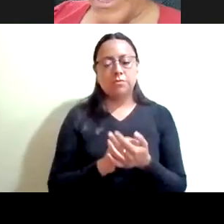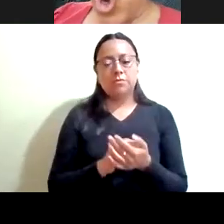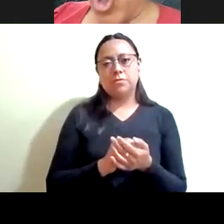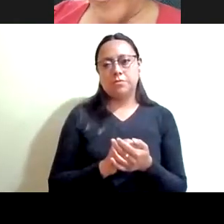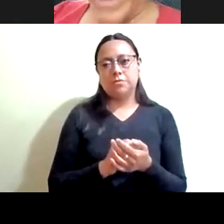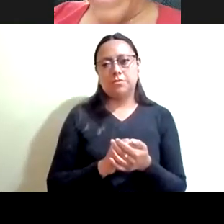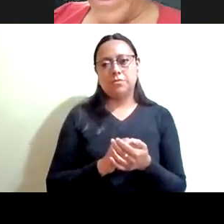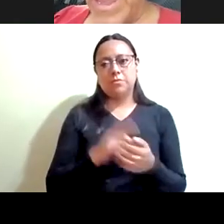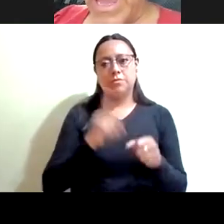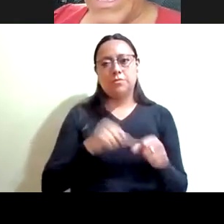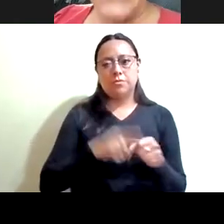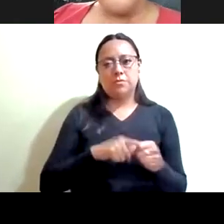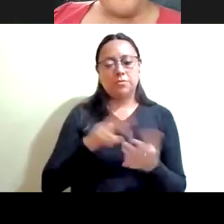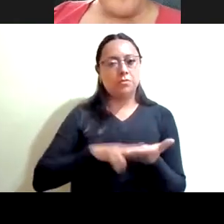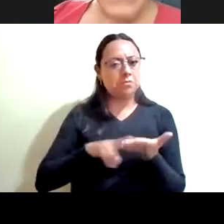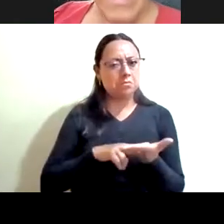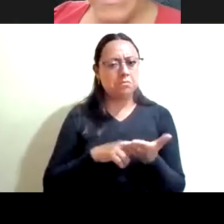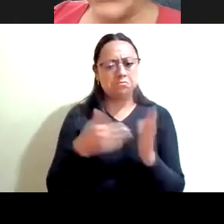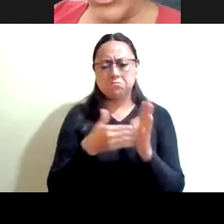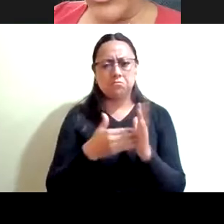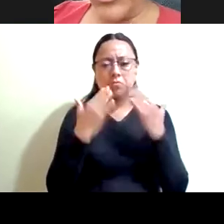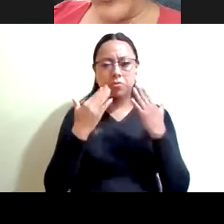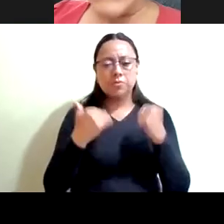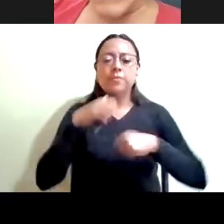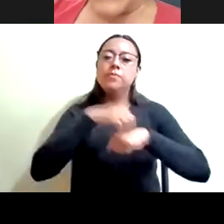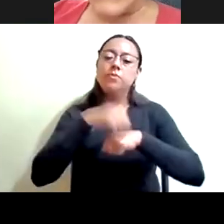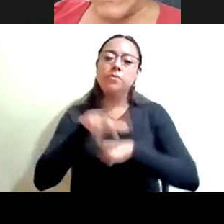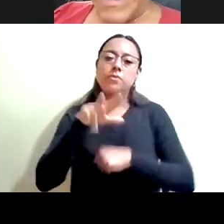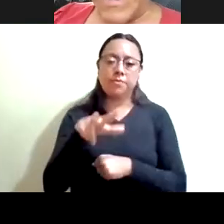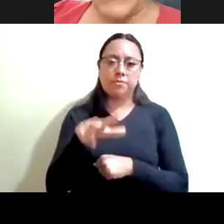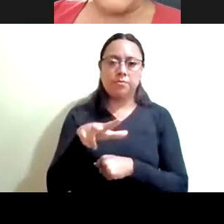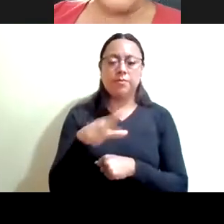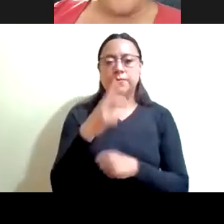epidemiológico en color verde. En su numeral 18